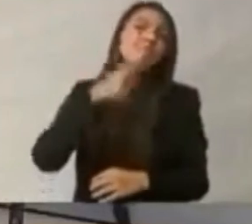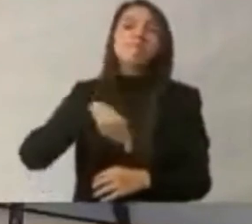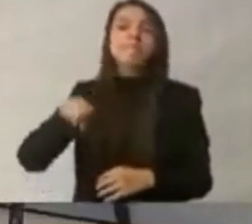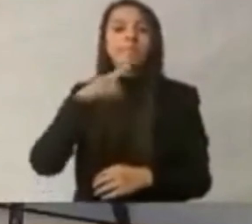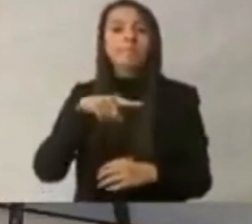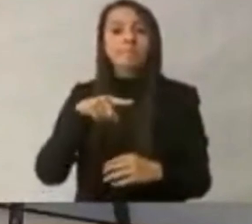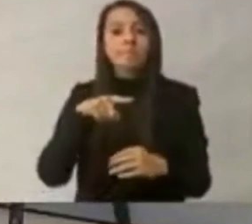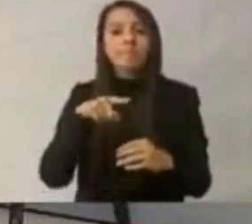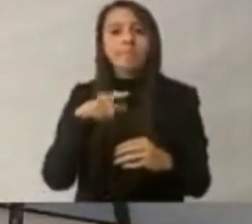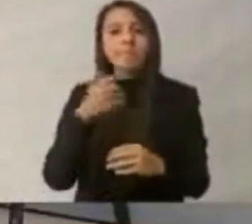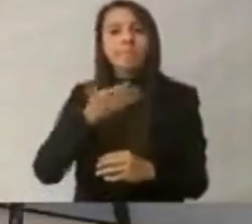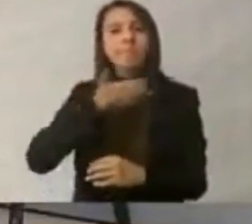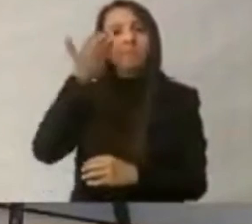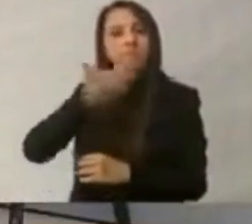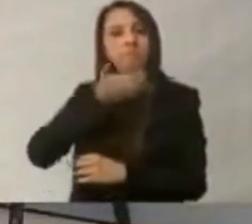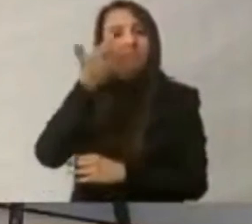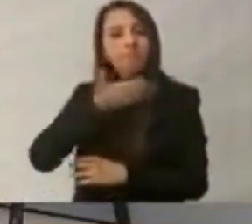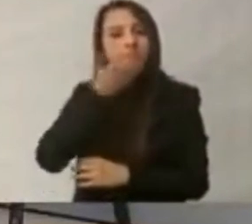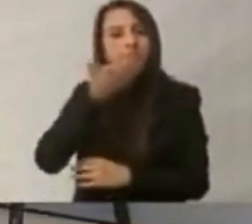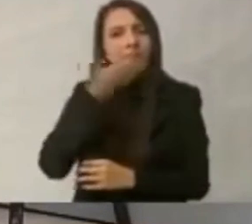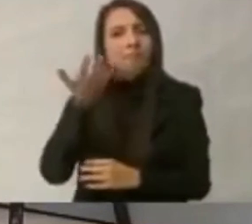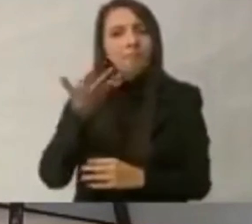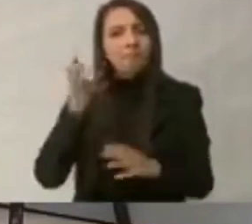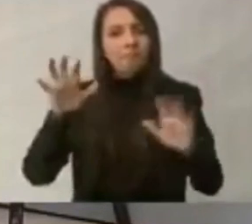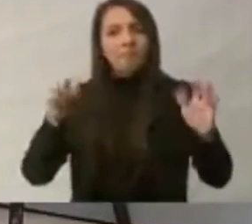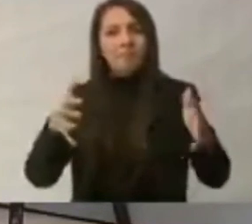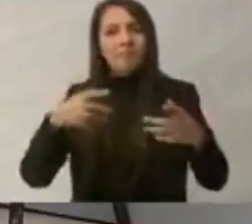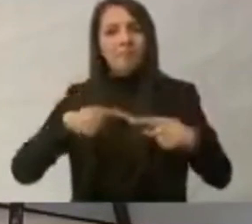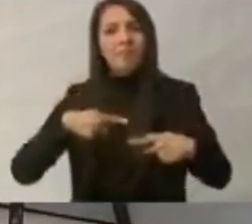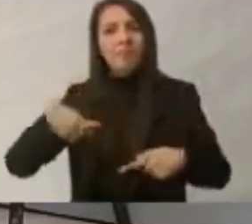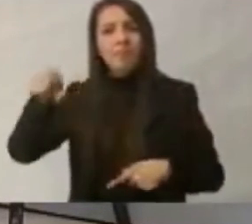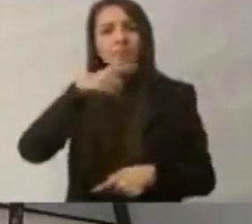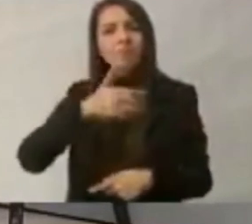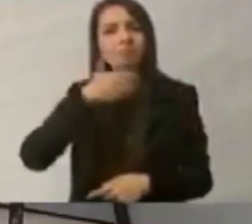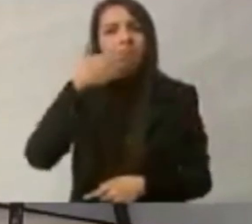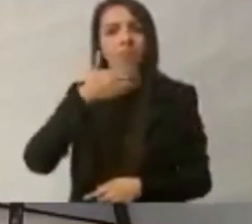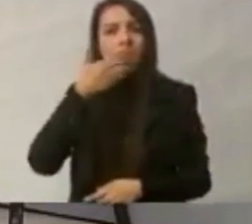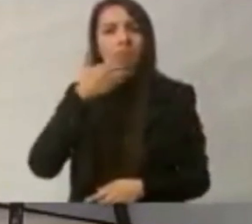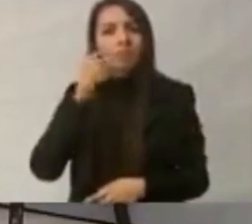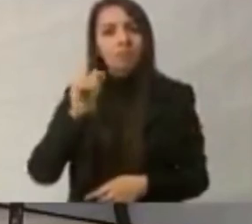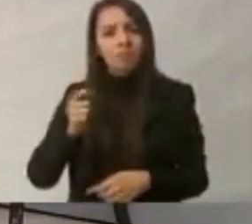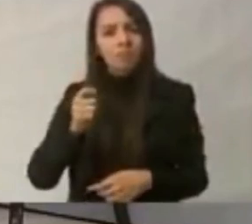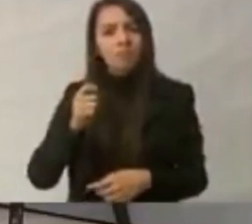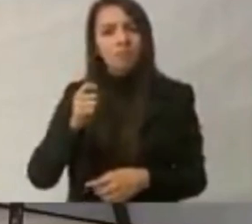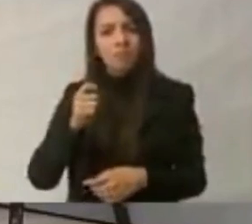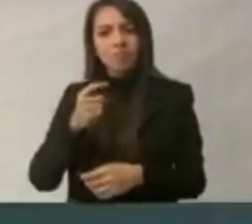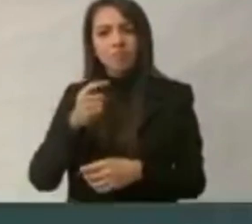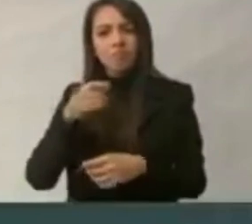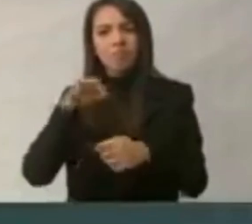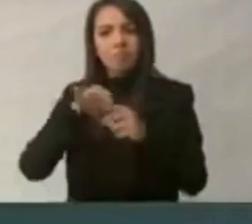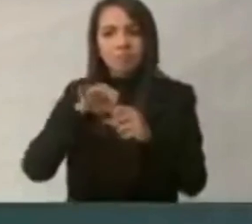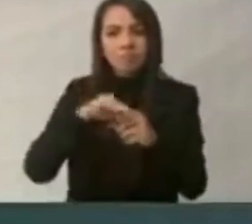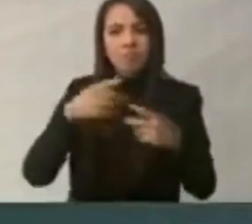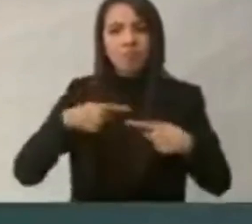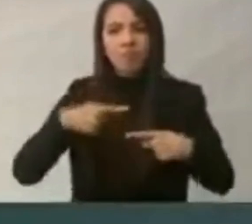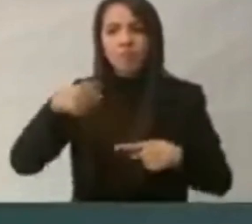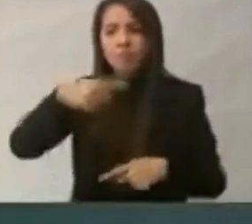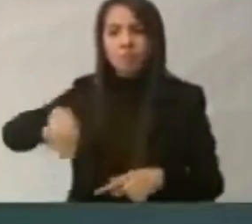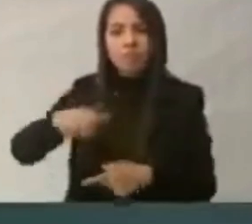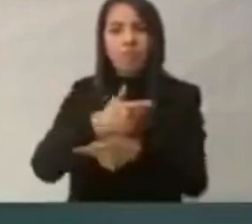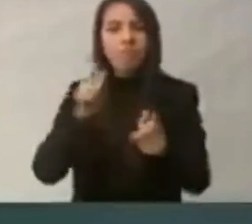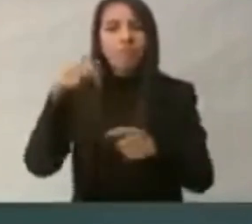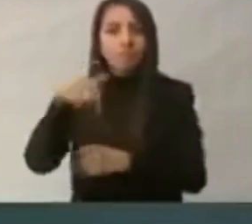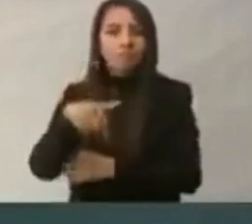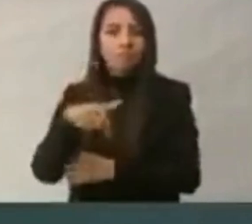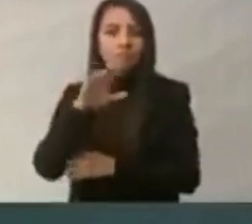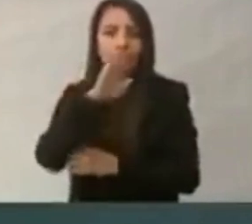una tradición, una costumbre, un hábito democrático en este pueblo de Baja California. De